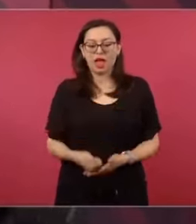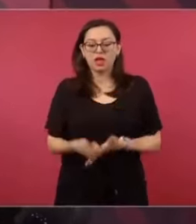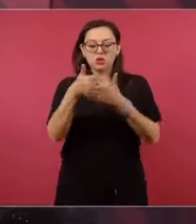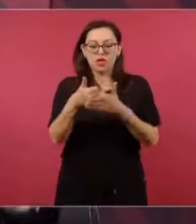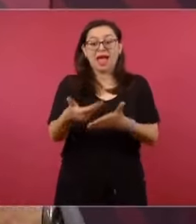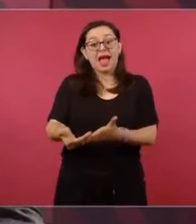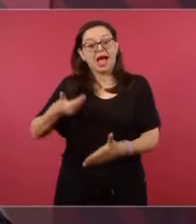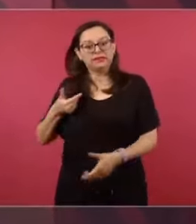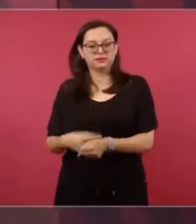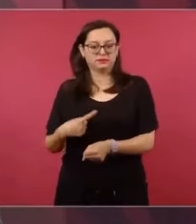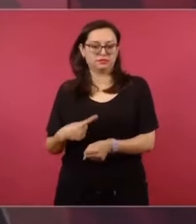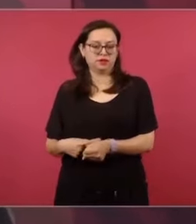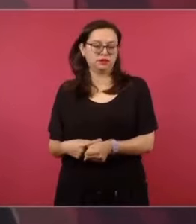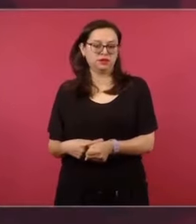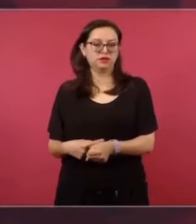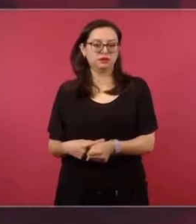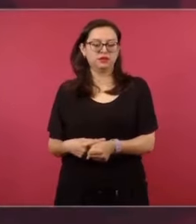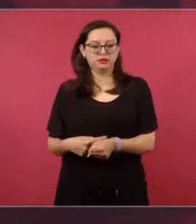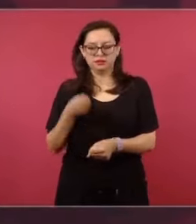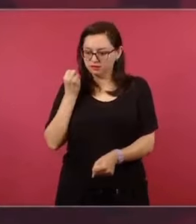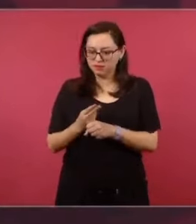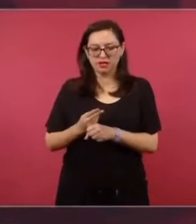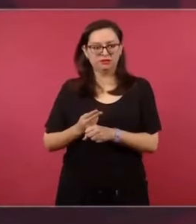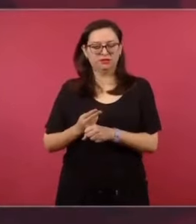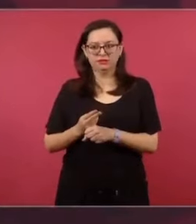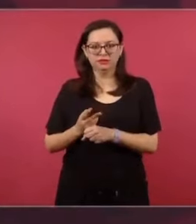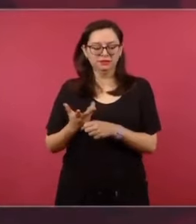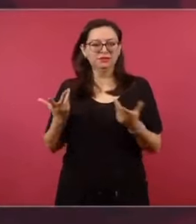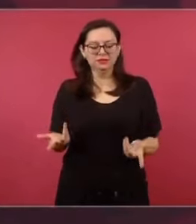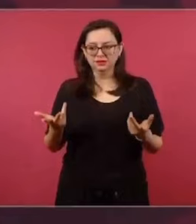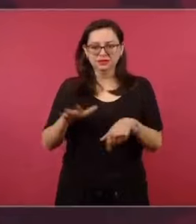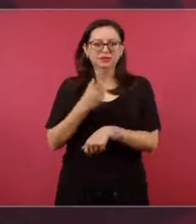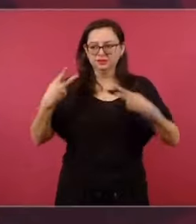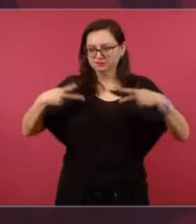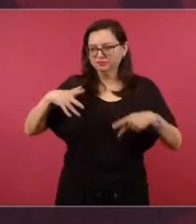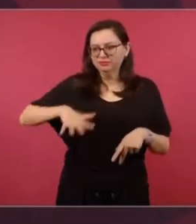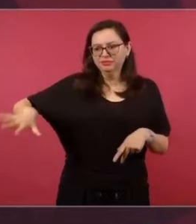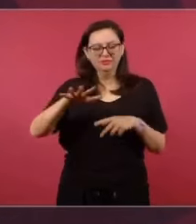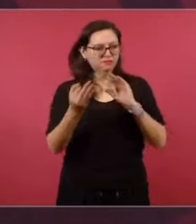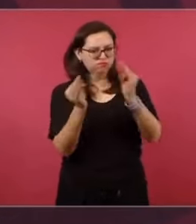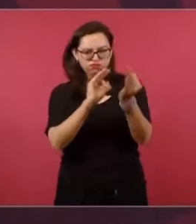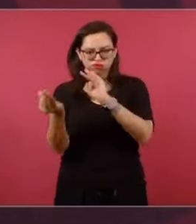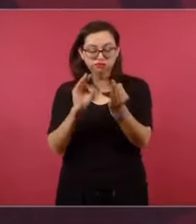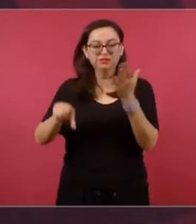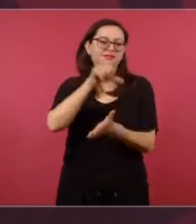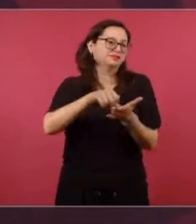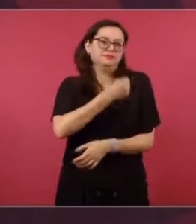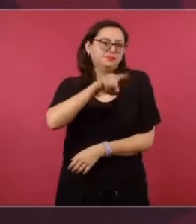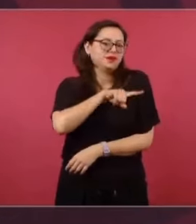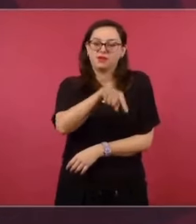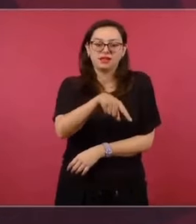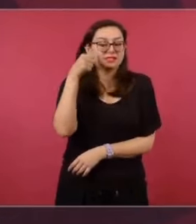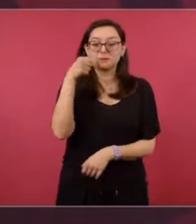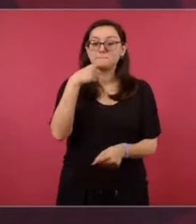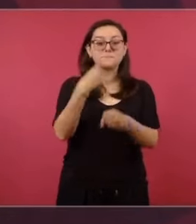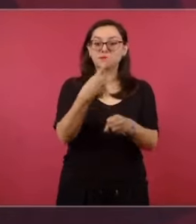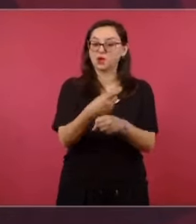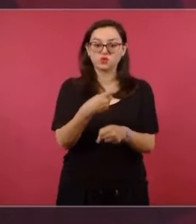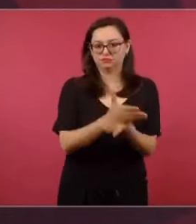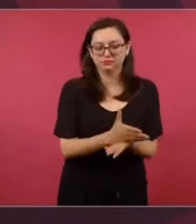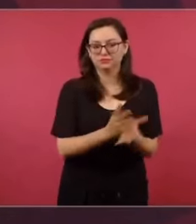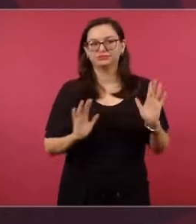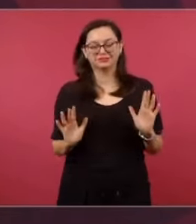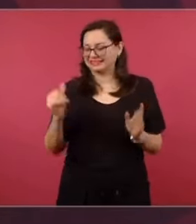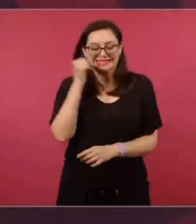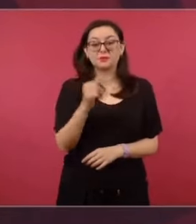el primer contacto, es el médico más cercano, la doctora, el doctor más cercano a la gente, que tiene lo